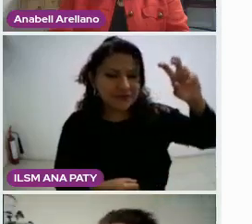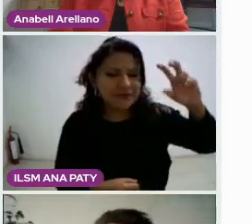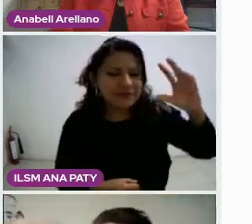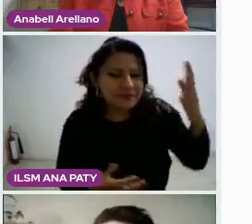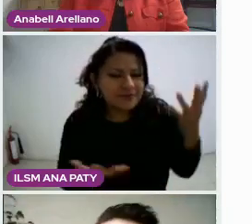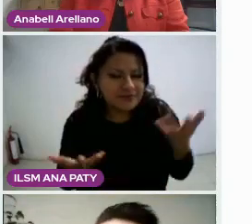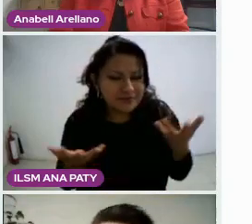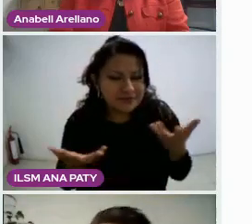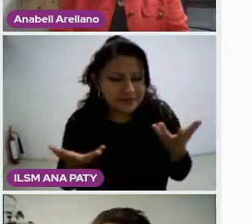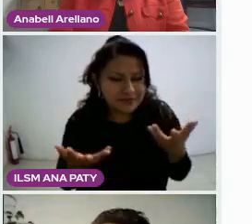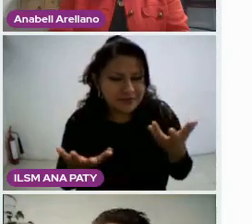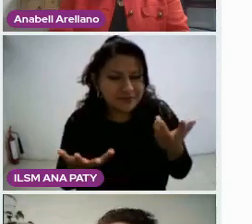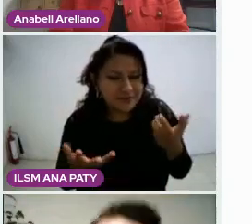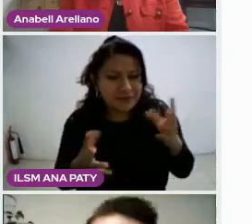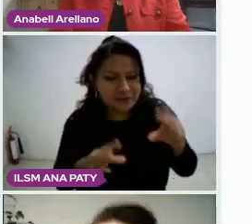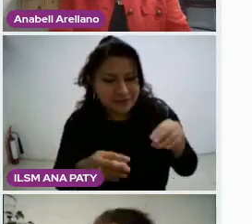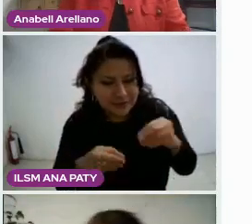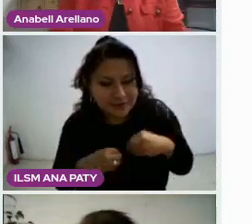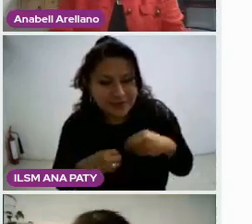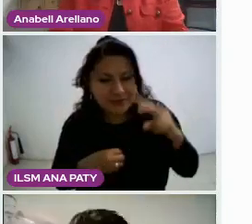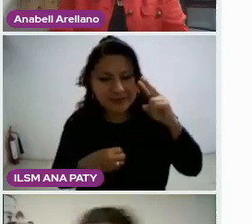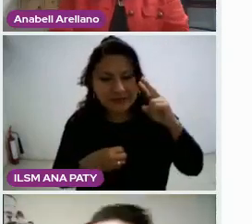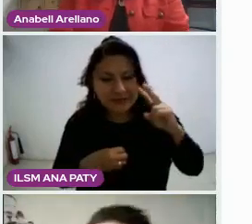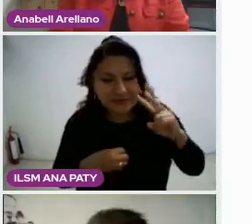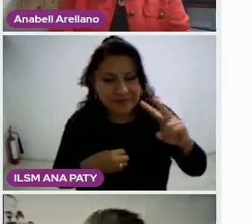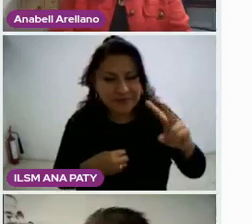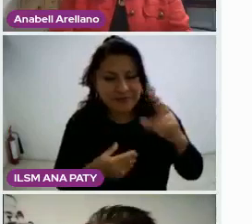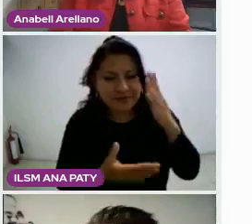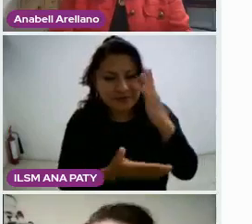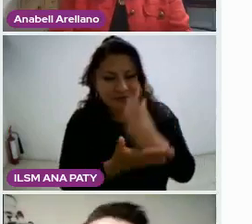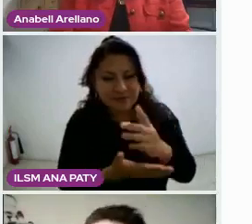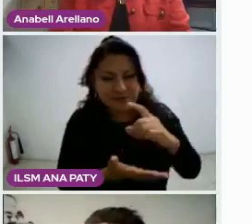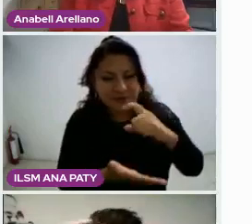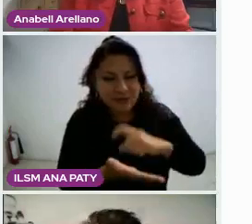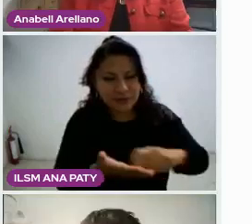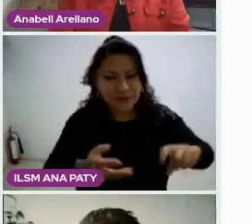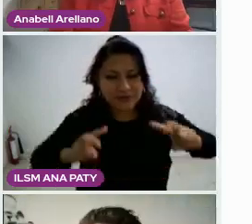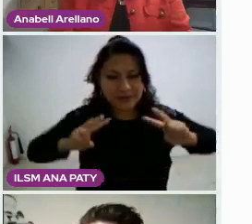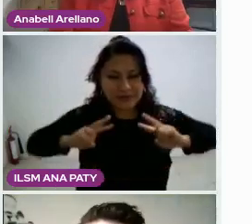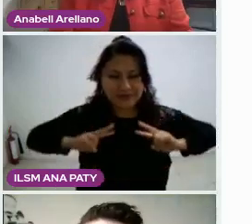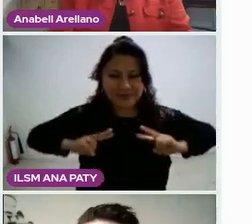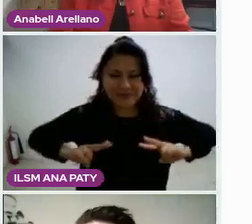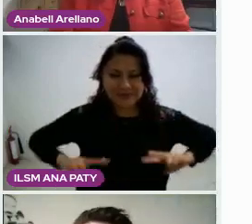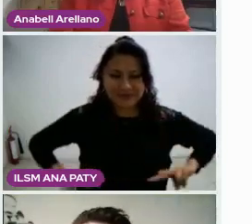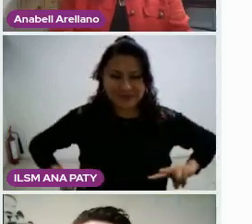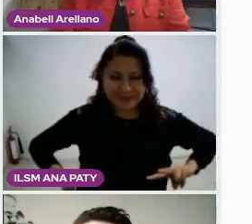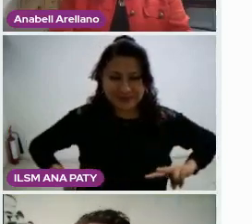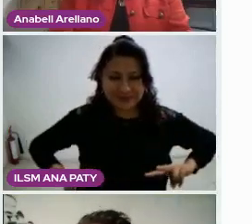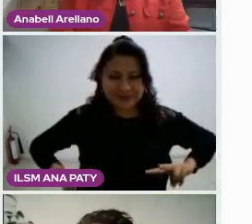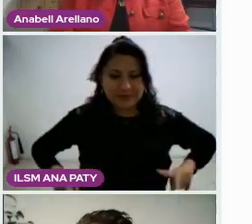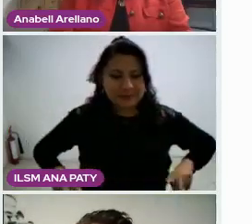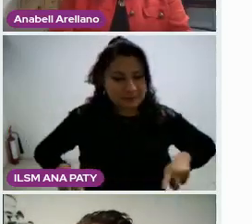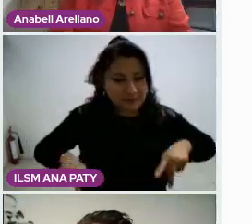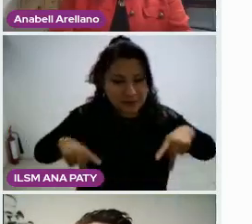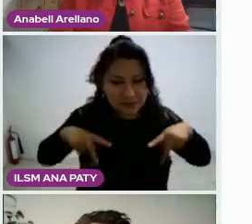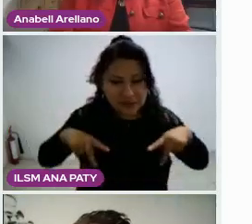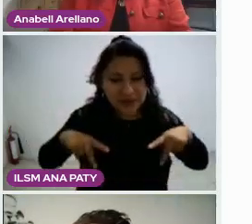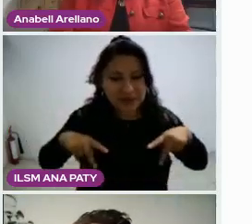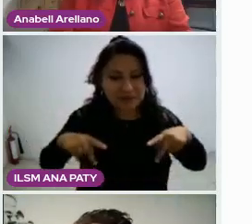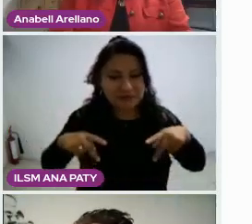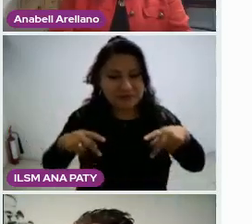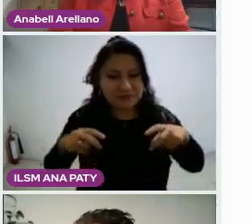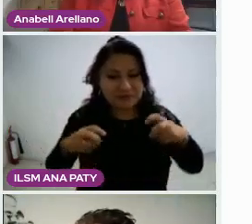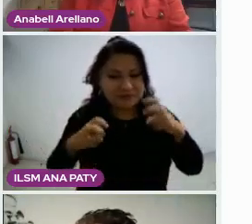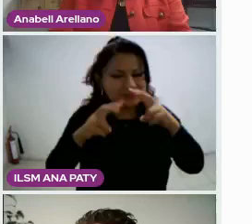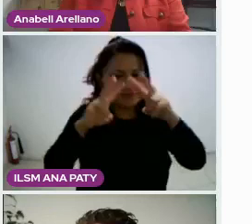viaje o comprarme un vestido, un pantalón, cualquier cosa, ¿no? Esta cuestión fantástica no existe